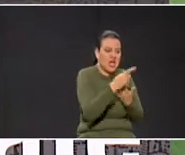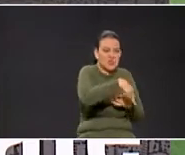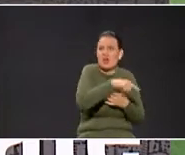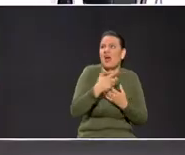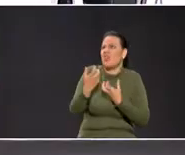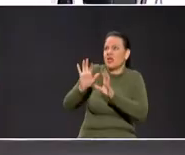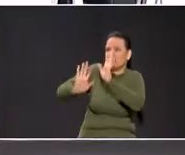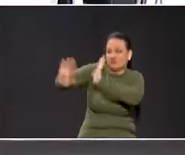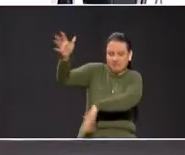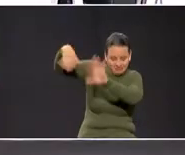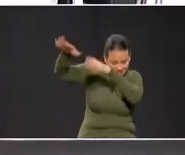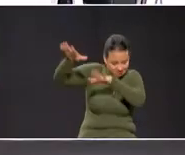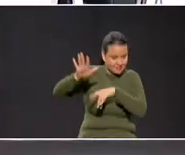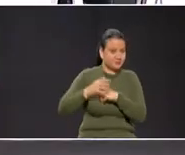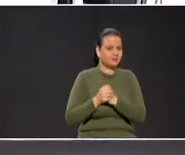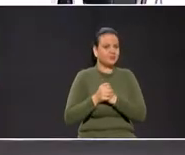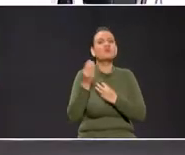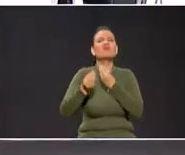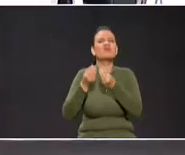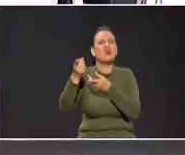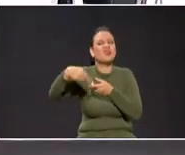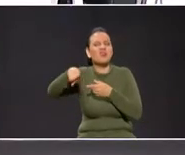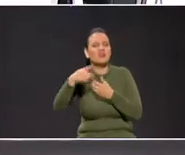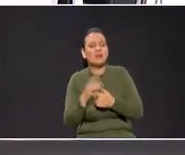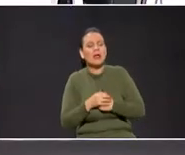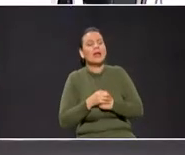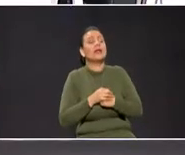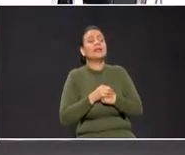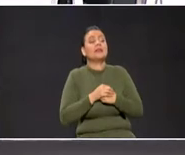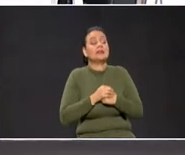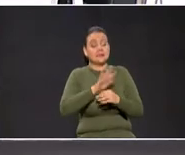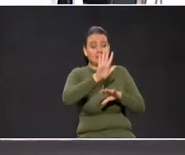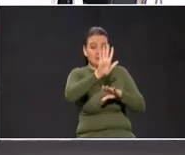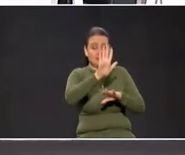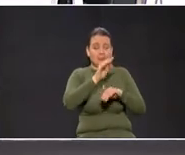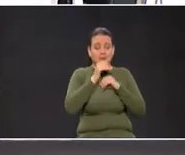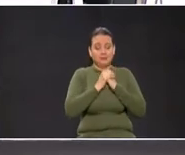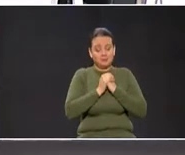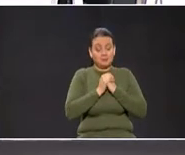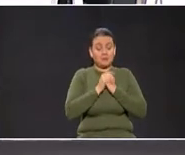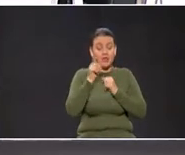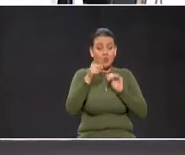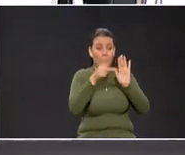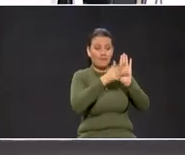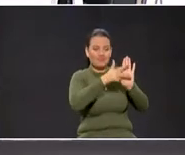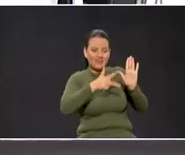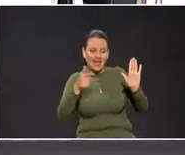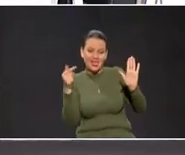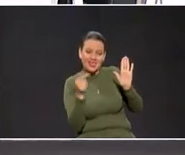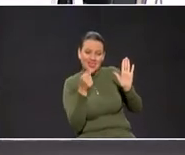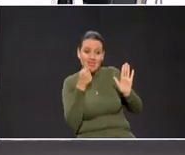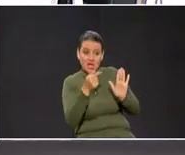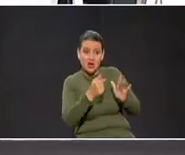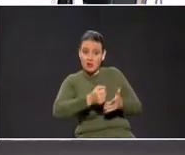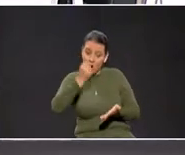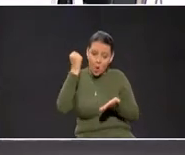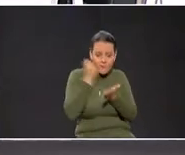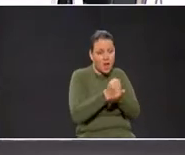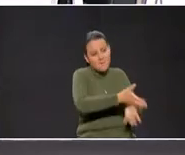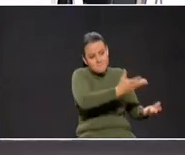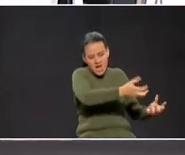definitivamente mientras siga vigente la jurisprudencia de la corte constitucional en el sentido de que a estas personas no se les puede obligar por